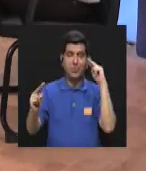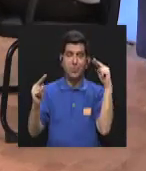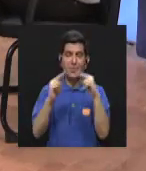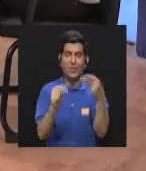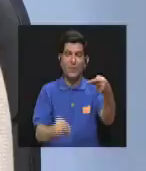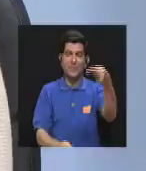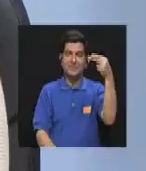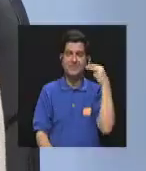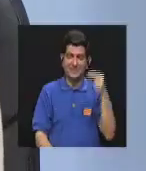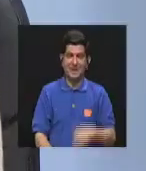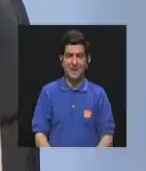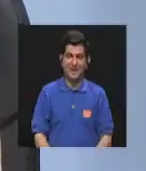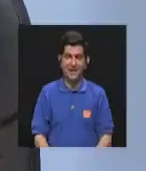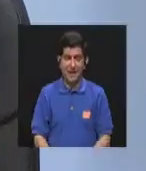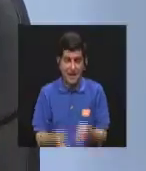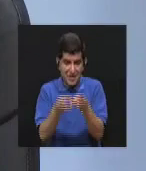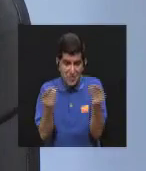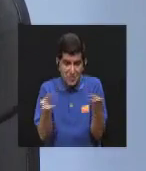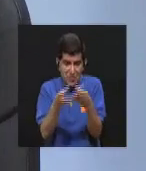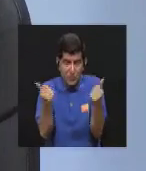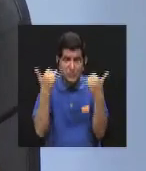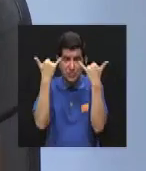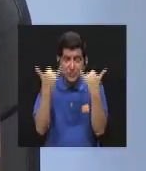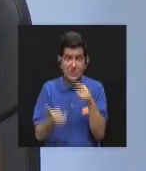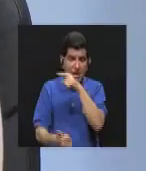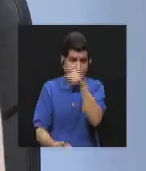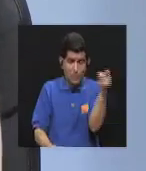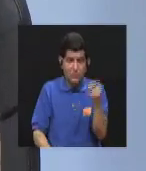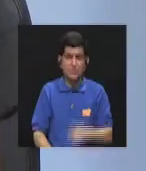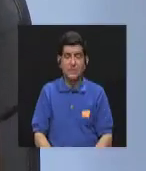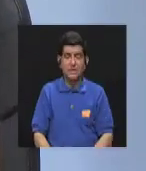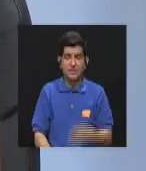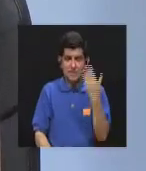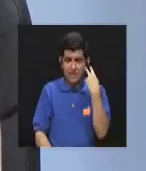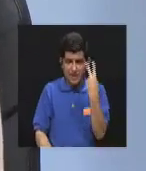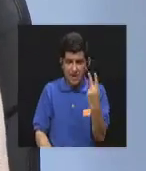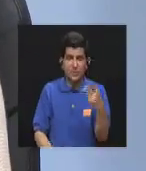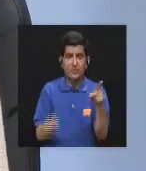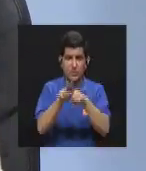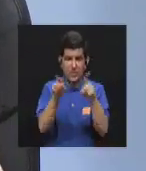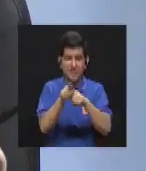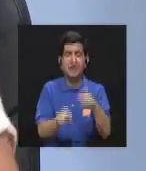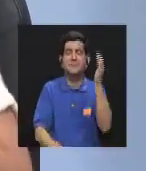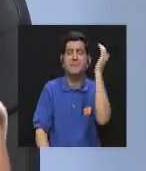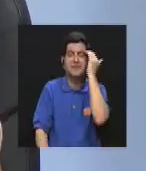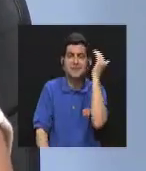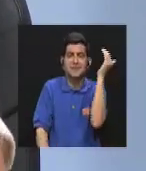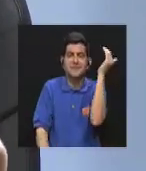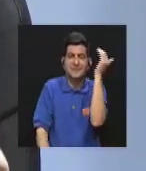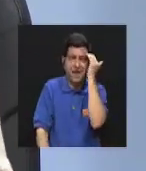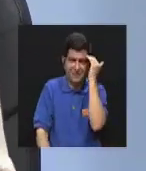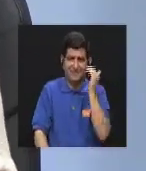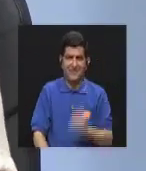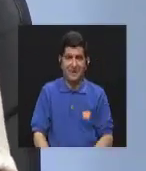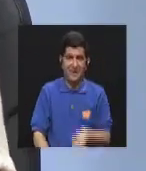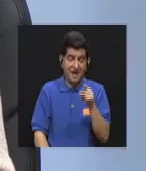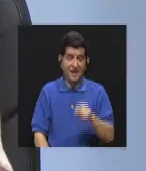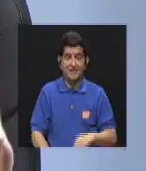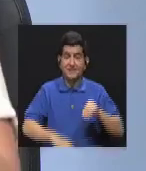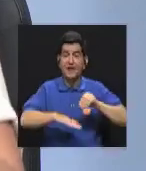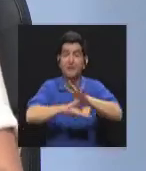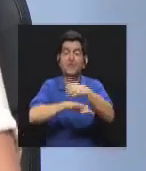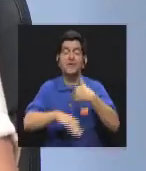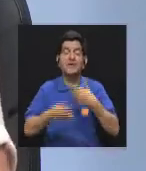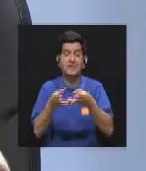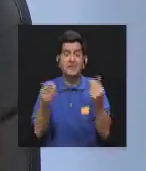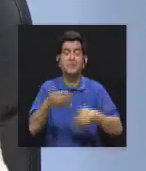conocer la historia, no solo de cómo se produjo, que ya ustedes nos lo trajeron en audiovisual, sino además conocer estas